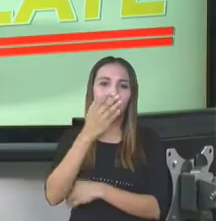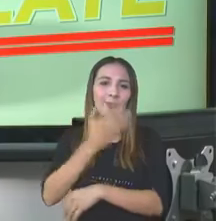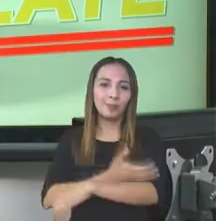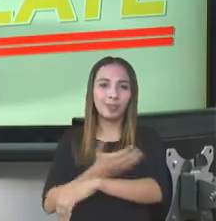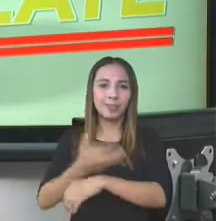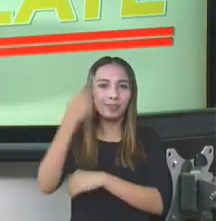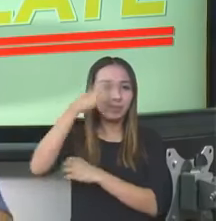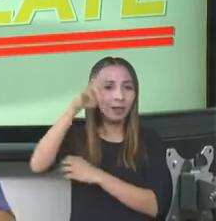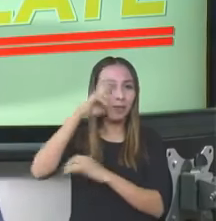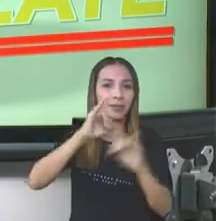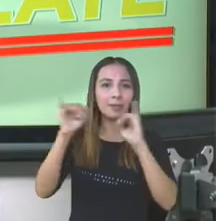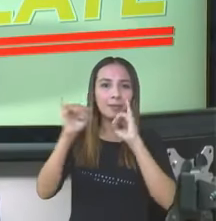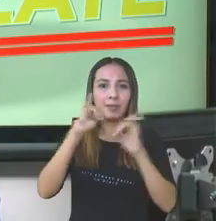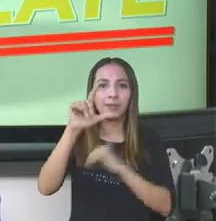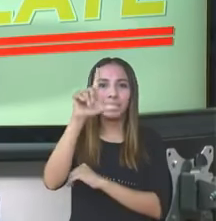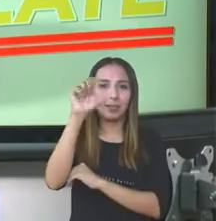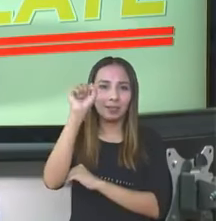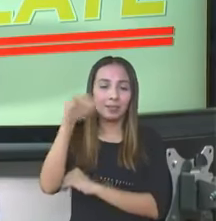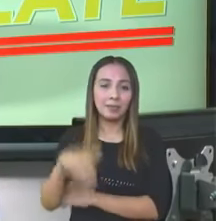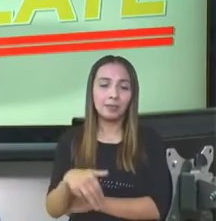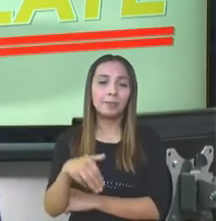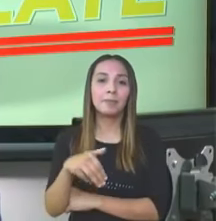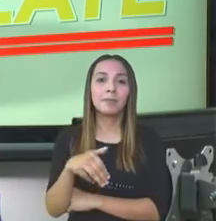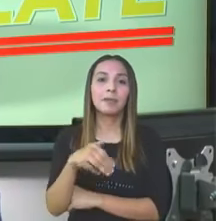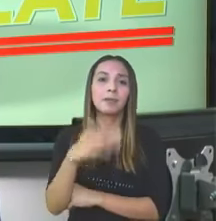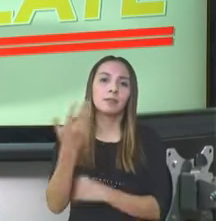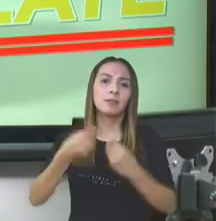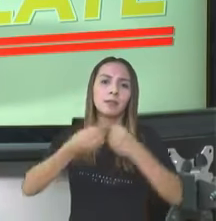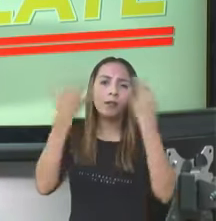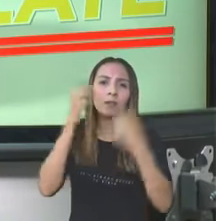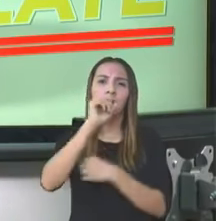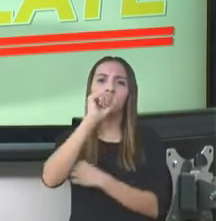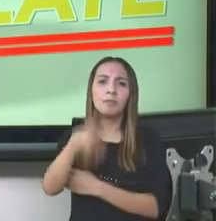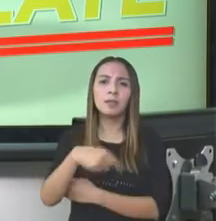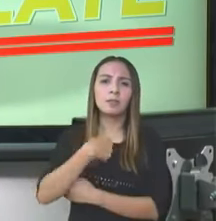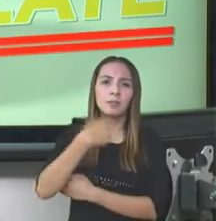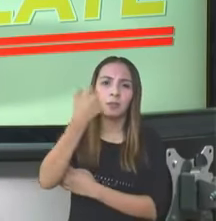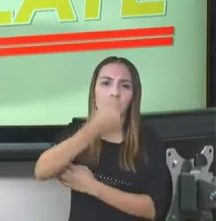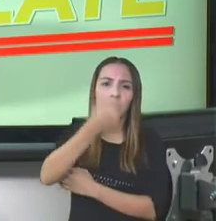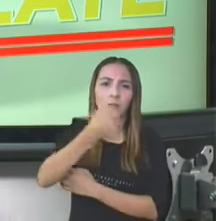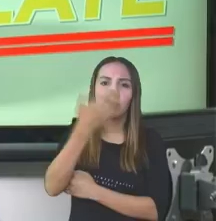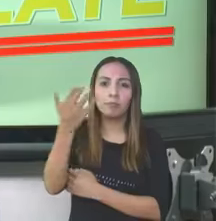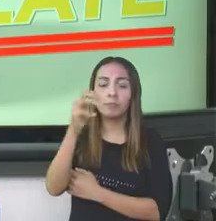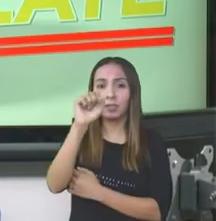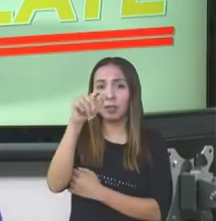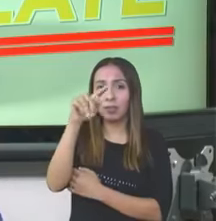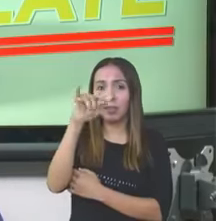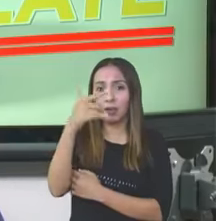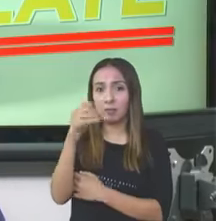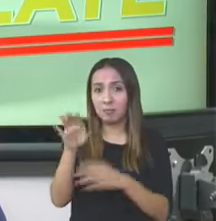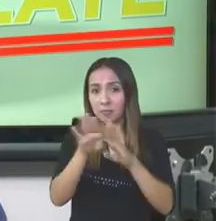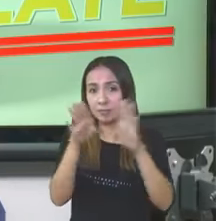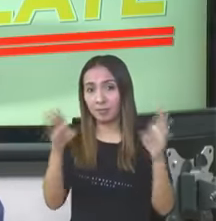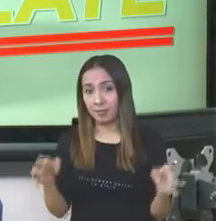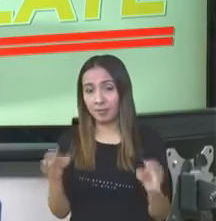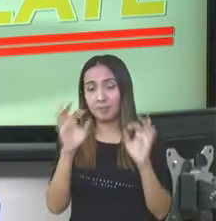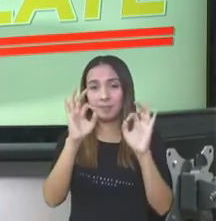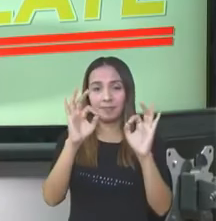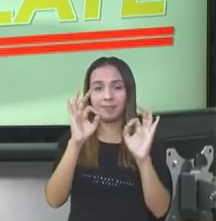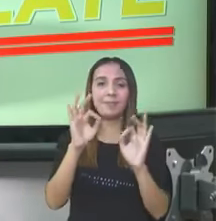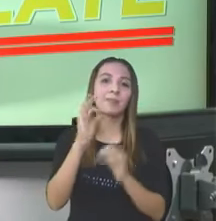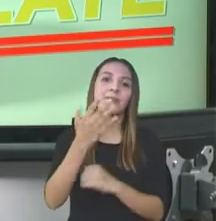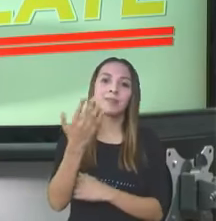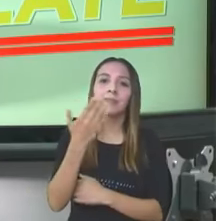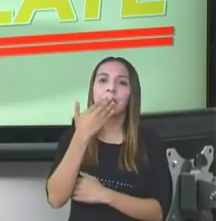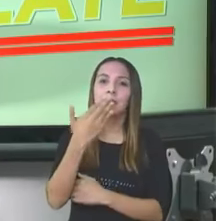compañera Rosalba, intérprete de lengua de seña mexicana. Por supuesto, saludo también a Santiago. Santiago, ¿cómo estás? Excelente, muy